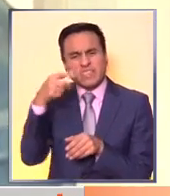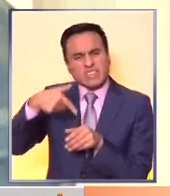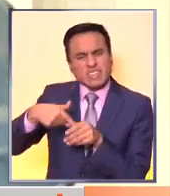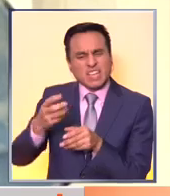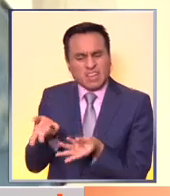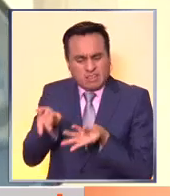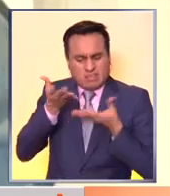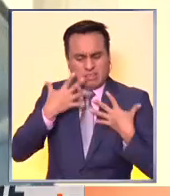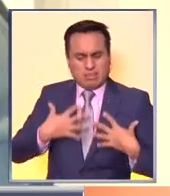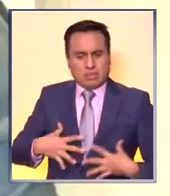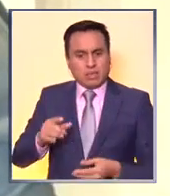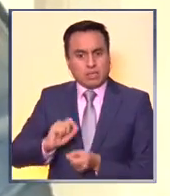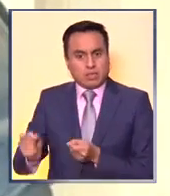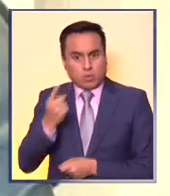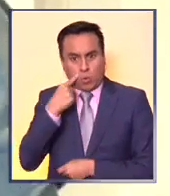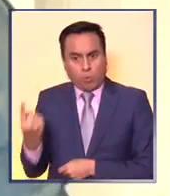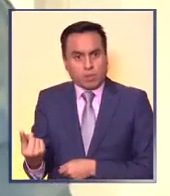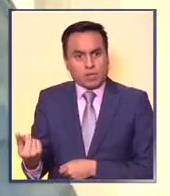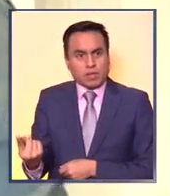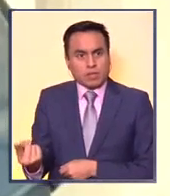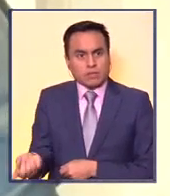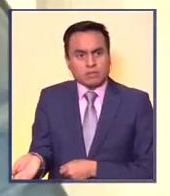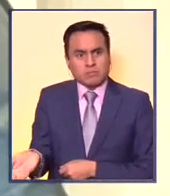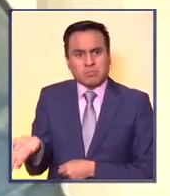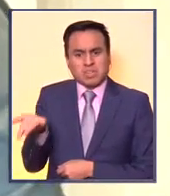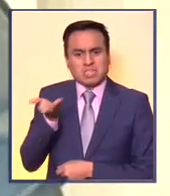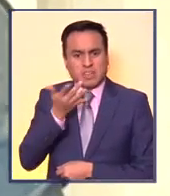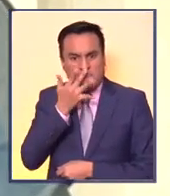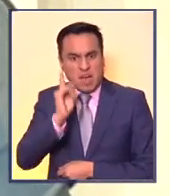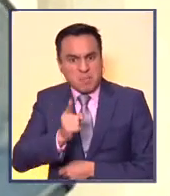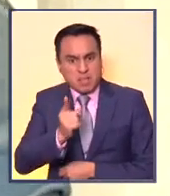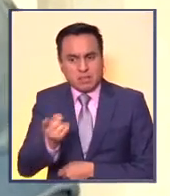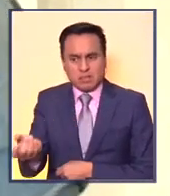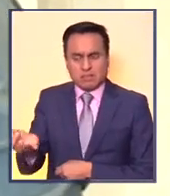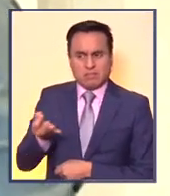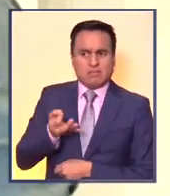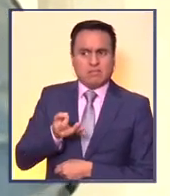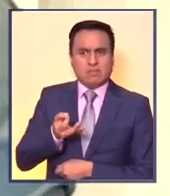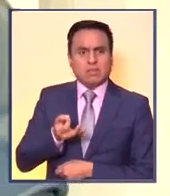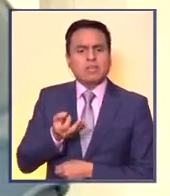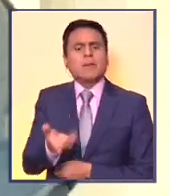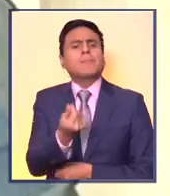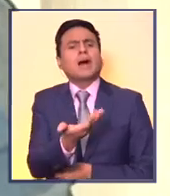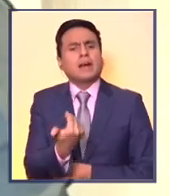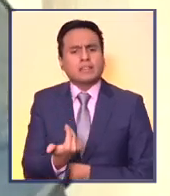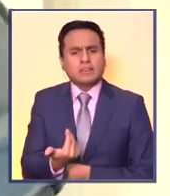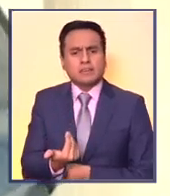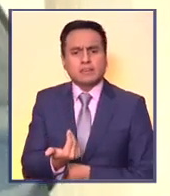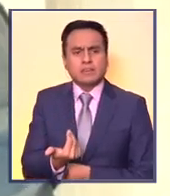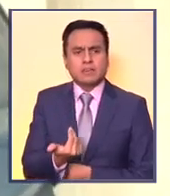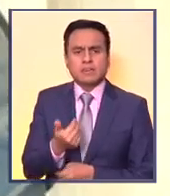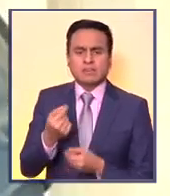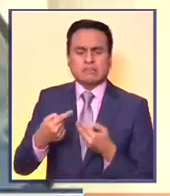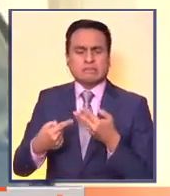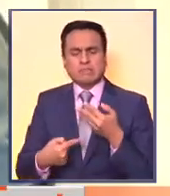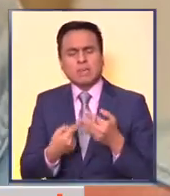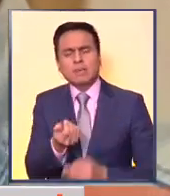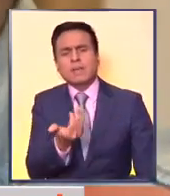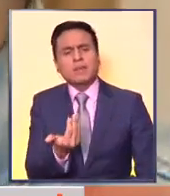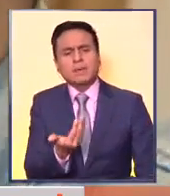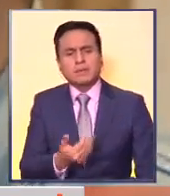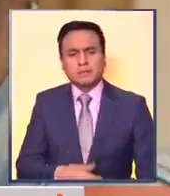tenía el encendedor y ahí las amenazas, o sea, entrega la plata, tal por cual, entrega la plata, qué